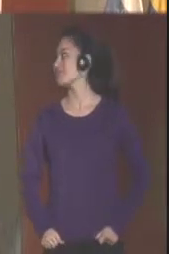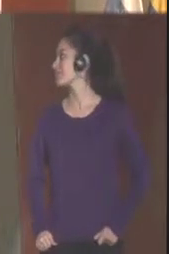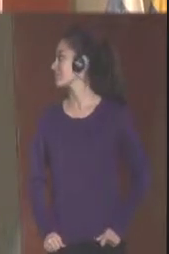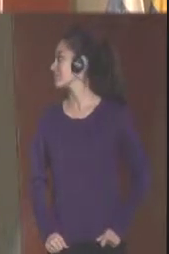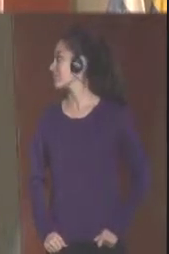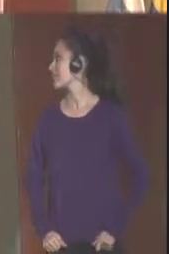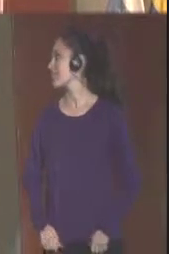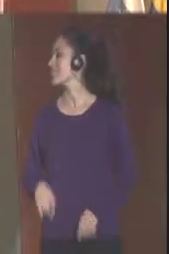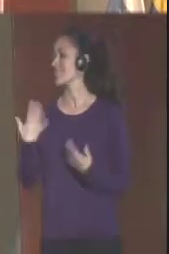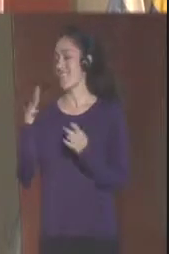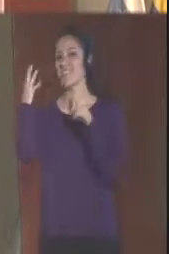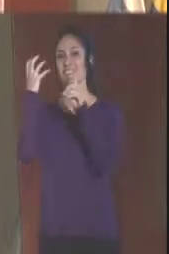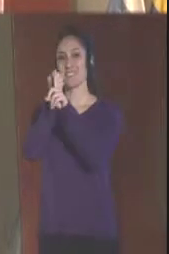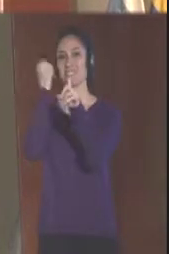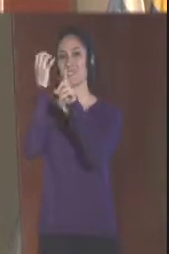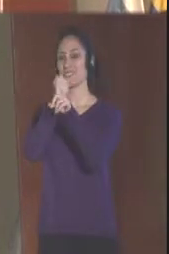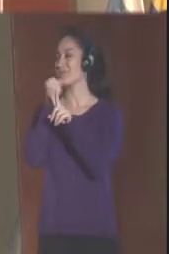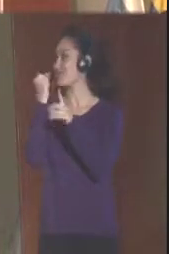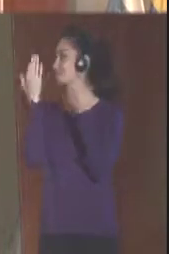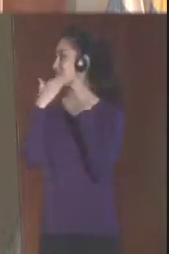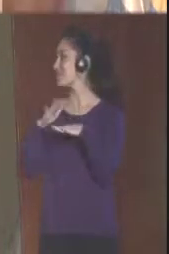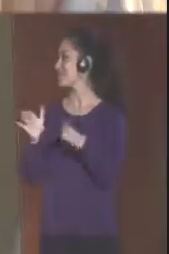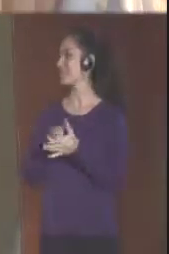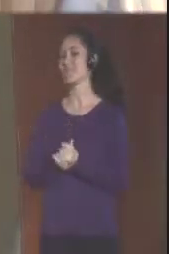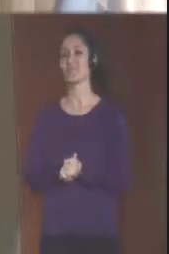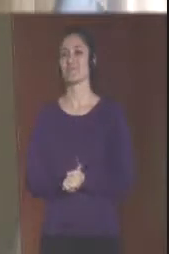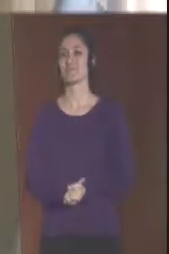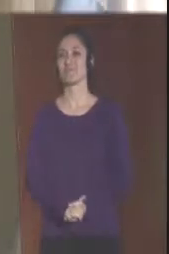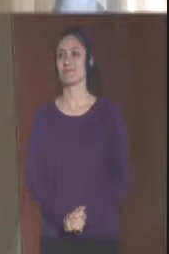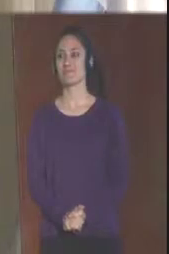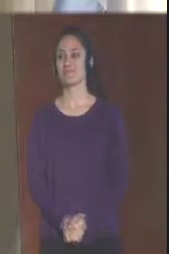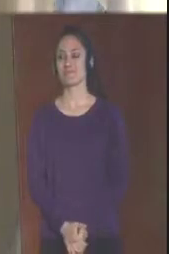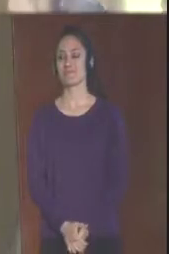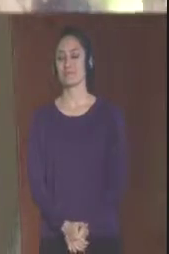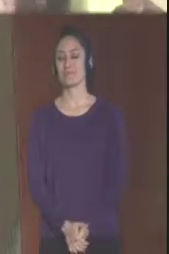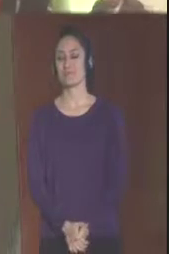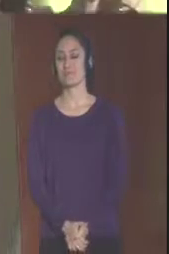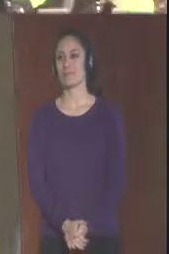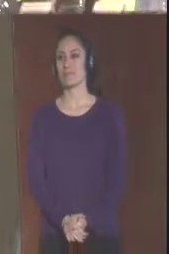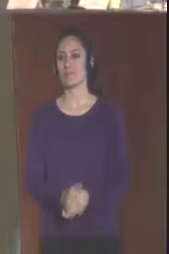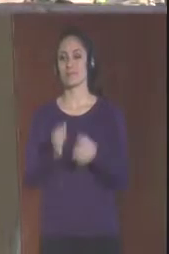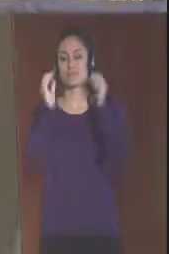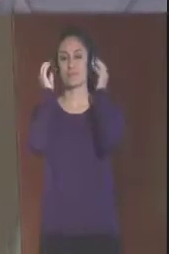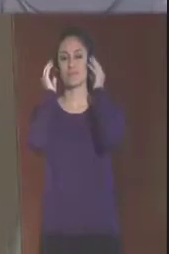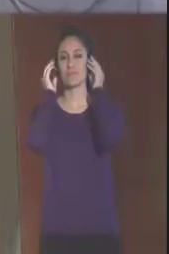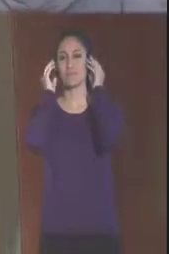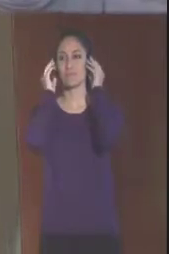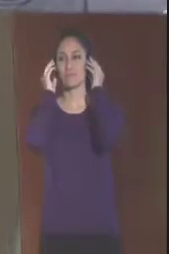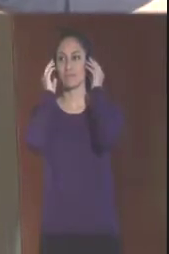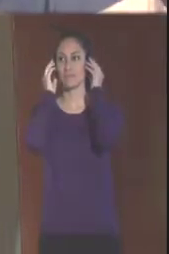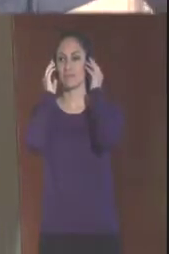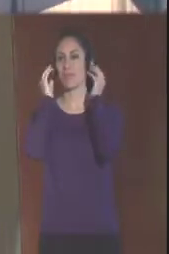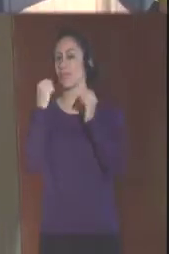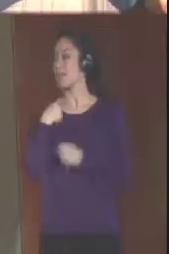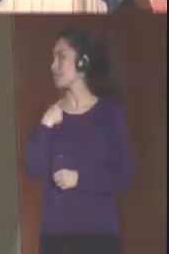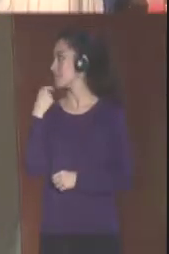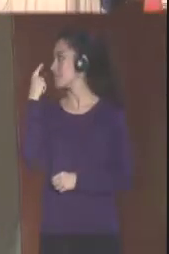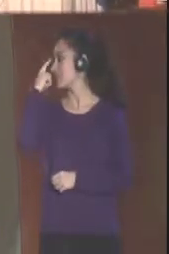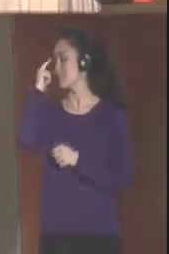Lograste el tiempo. Oui, tu y es arrivé. Bueno, creo que es muy resaltante